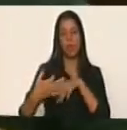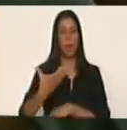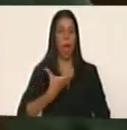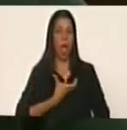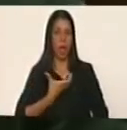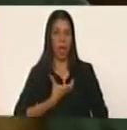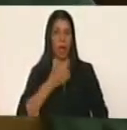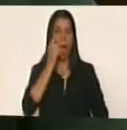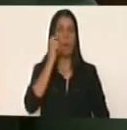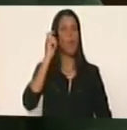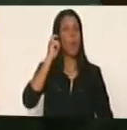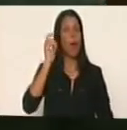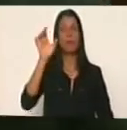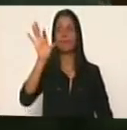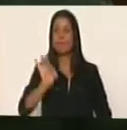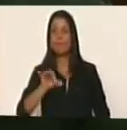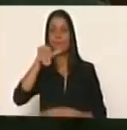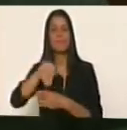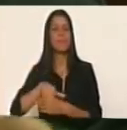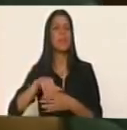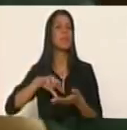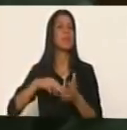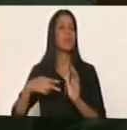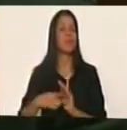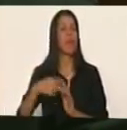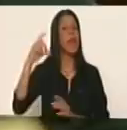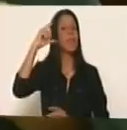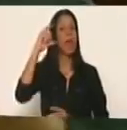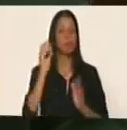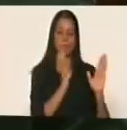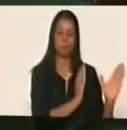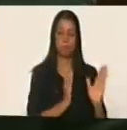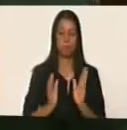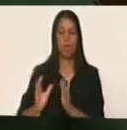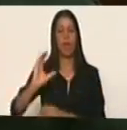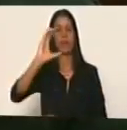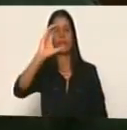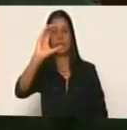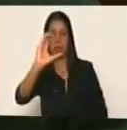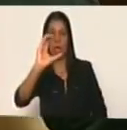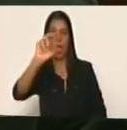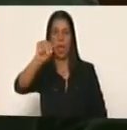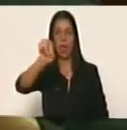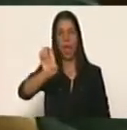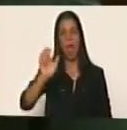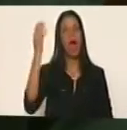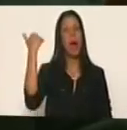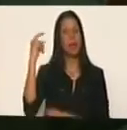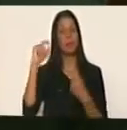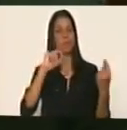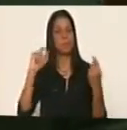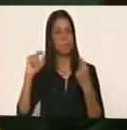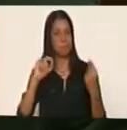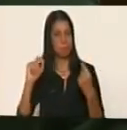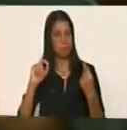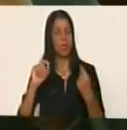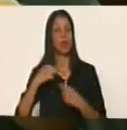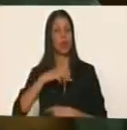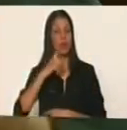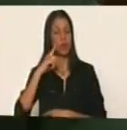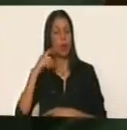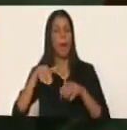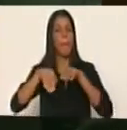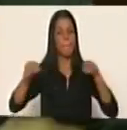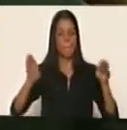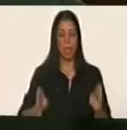alcaldesas forman parte del cronograma electoral que se ha venido discutiendo de manera activa, bueno, en la mesa